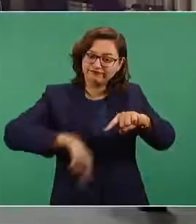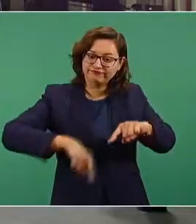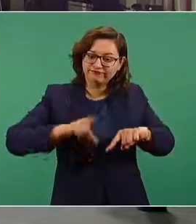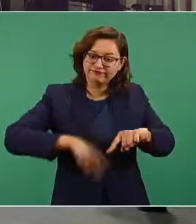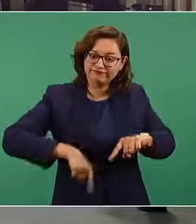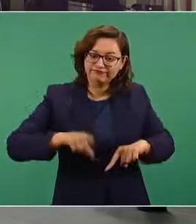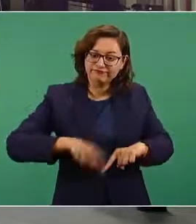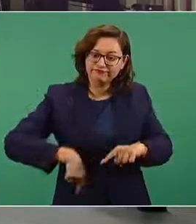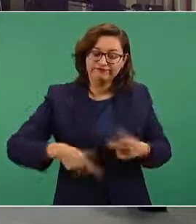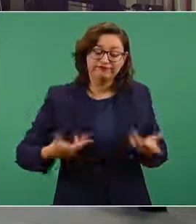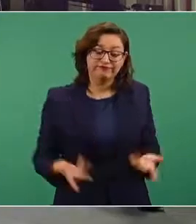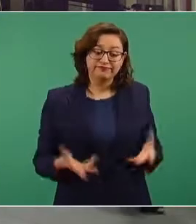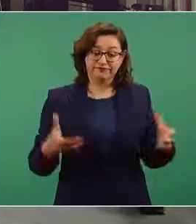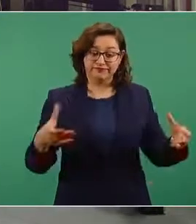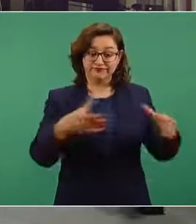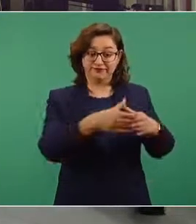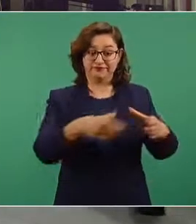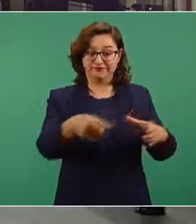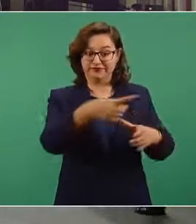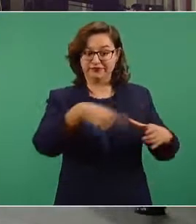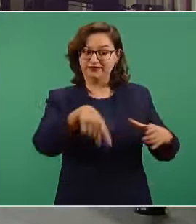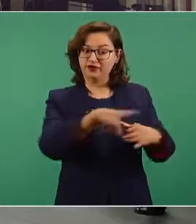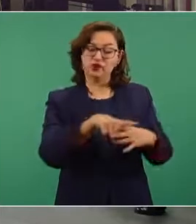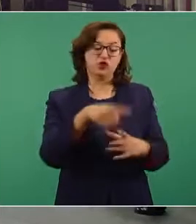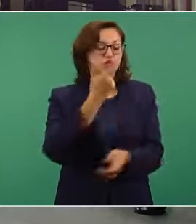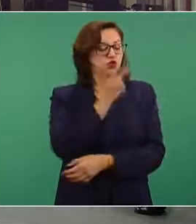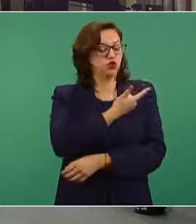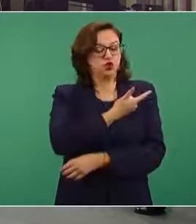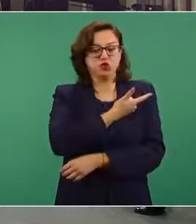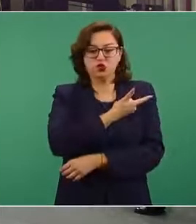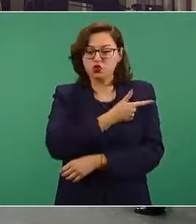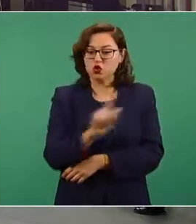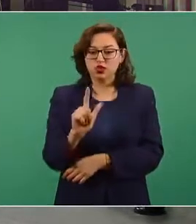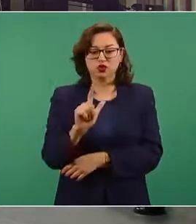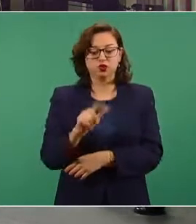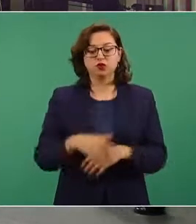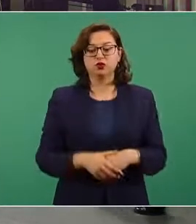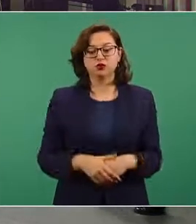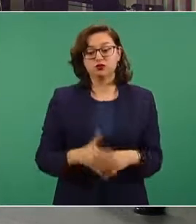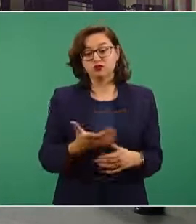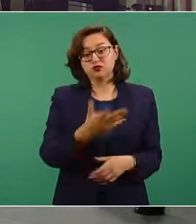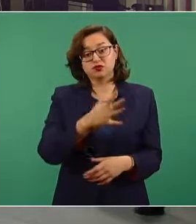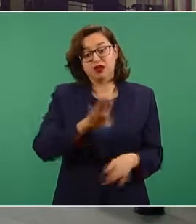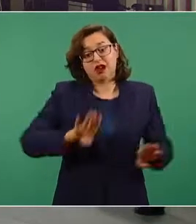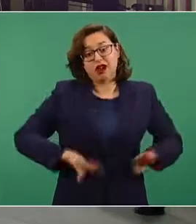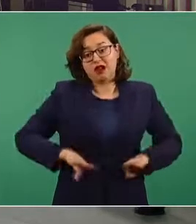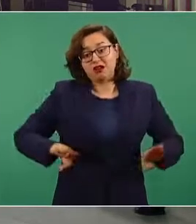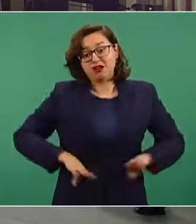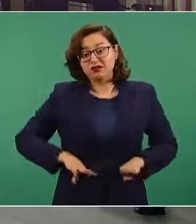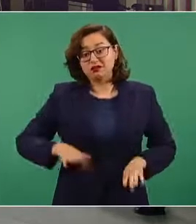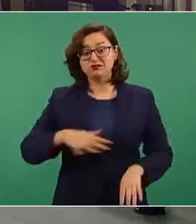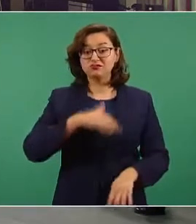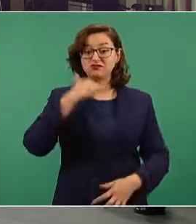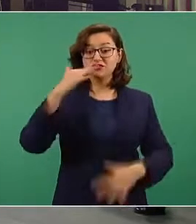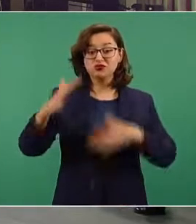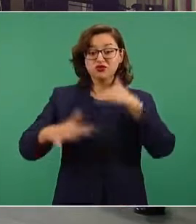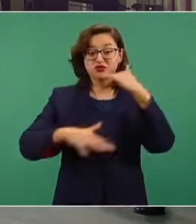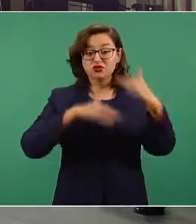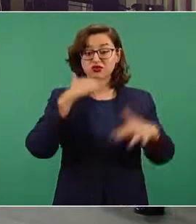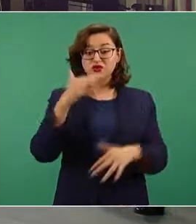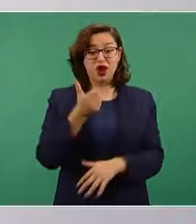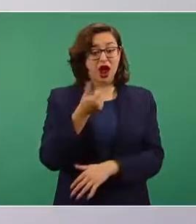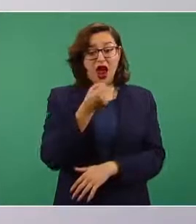y ellos están inconformes porque son muy corruptos, los conservadores,